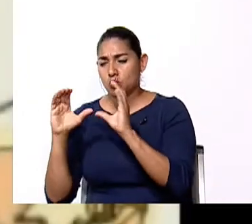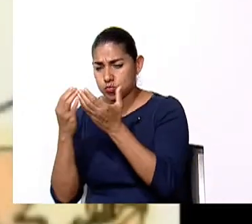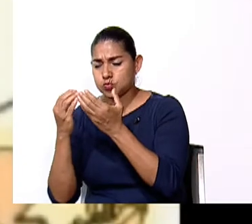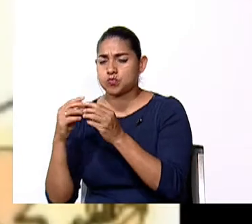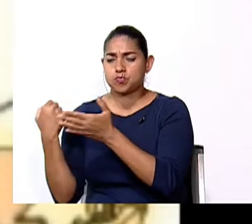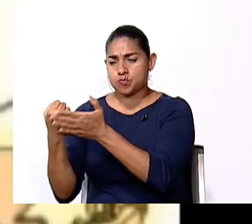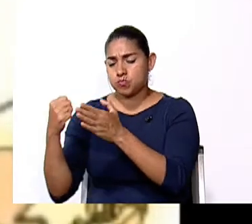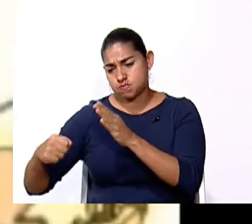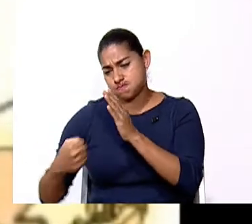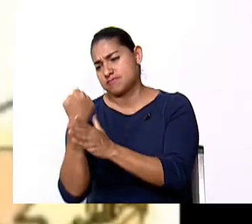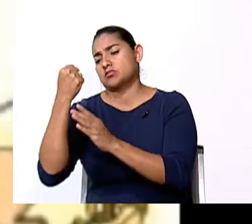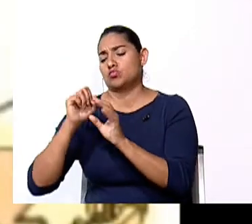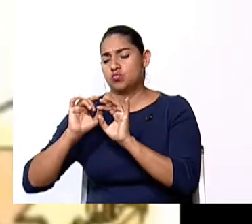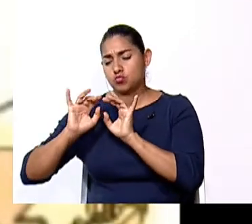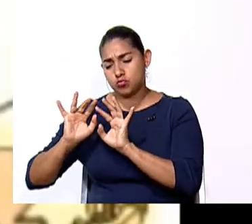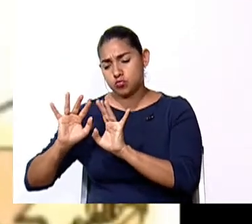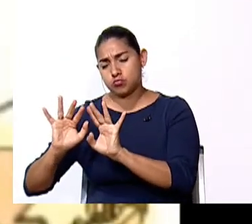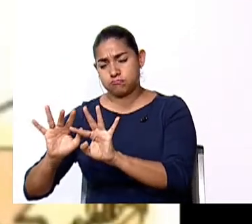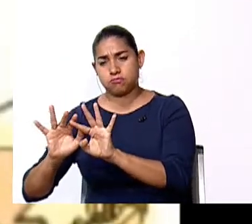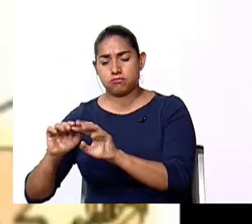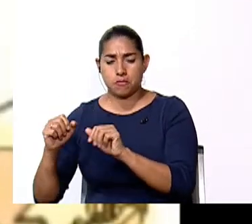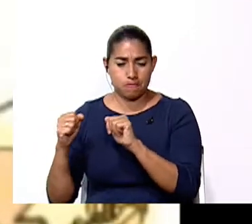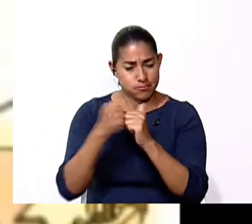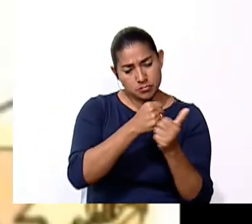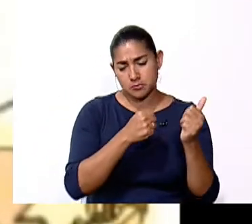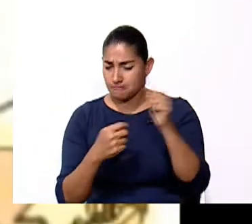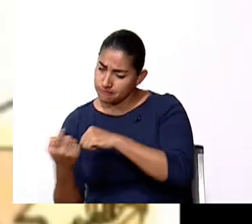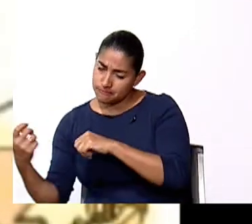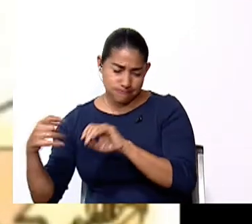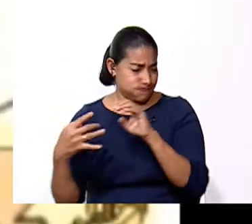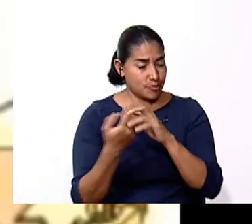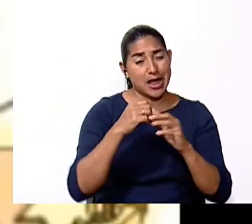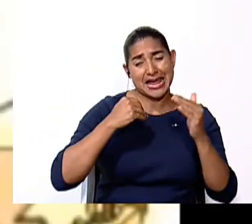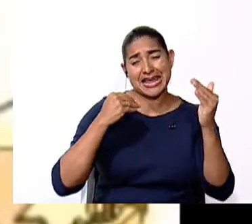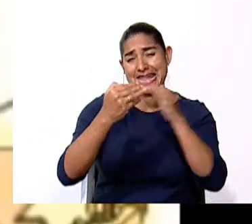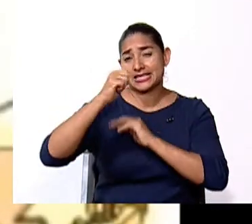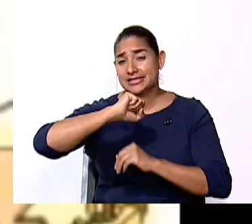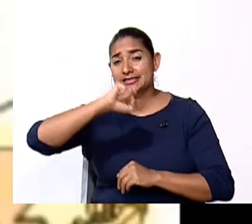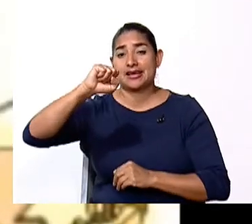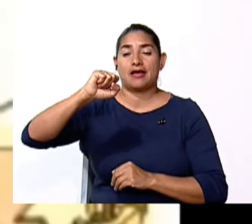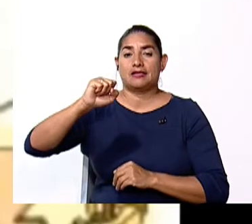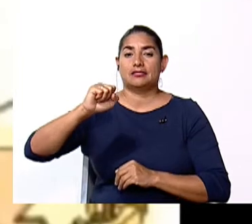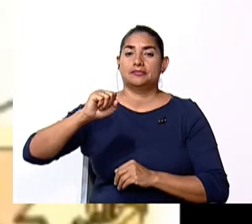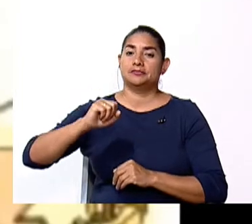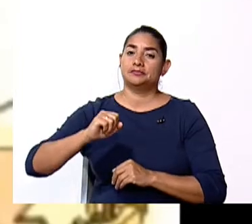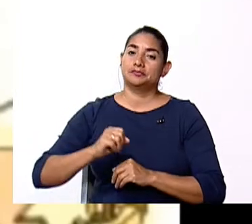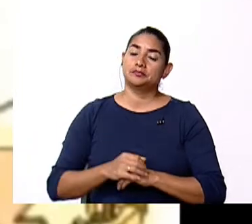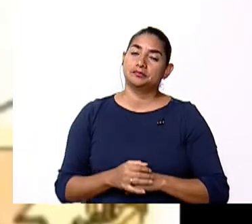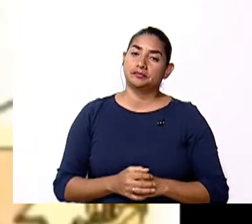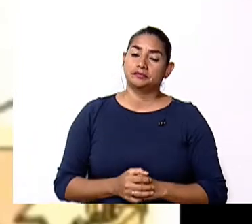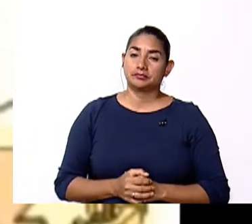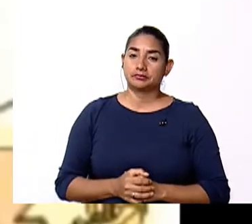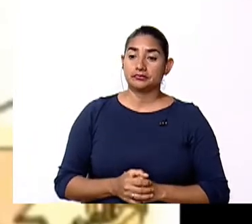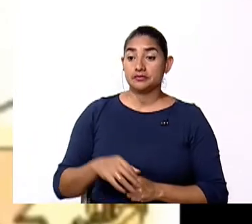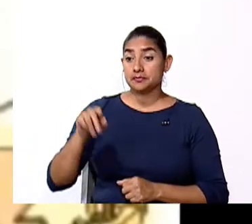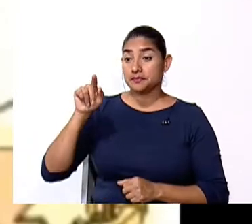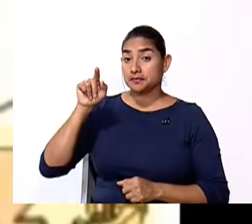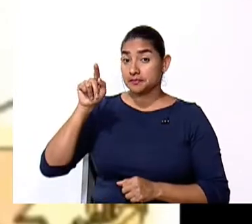Posiblemente hayan escuchado el nombre de jugadores de fútbol, de actores, ¿verdad? De científicos.